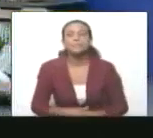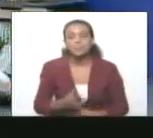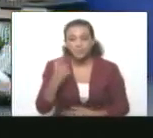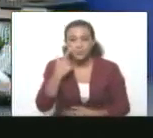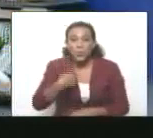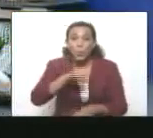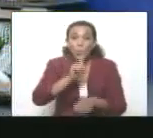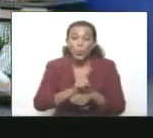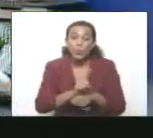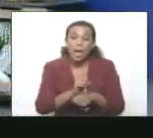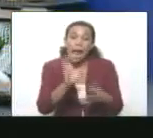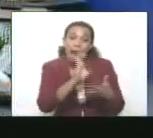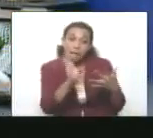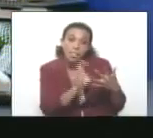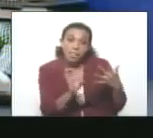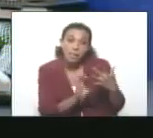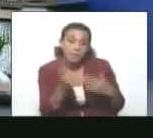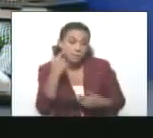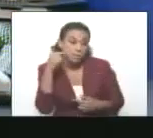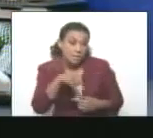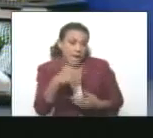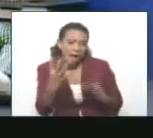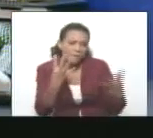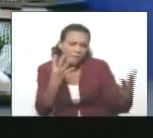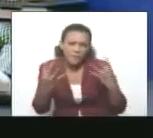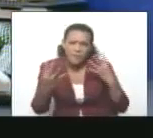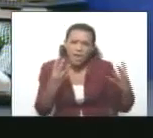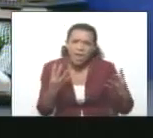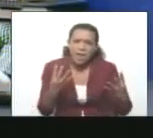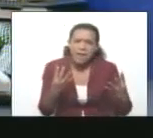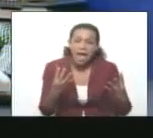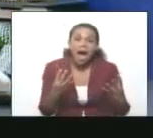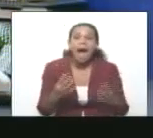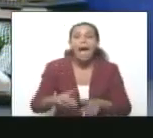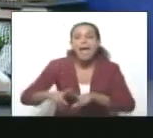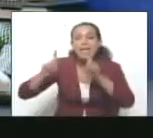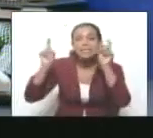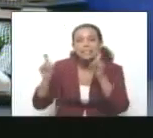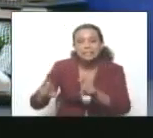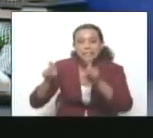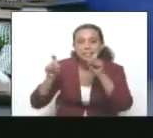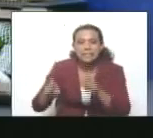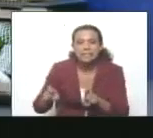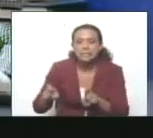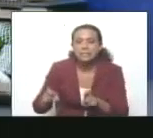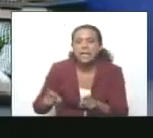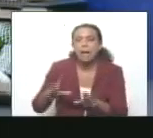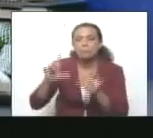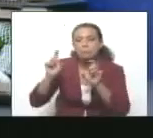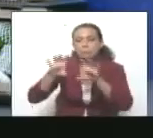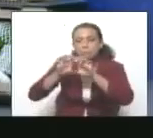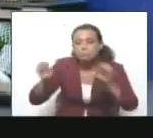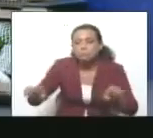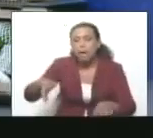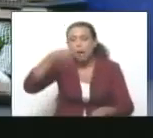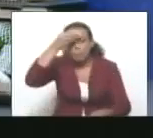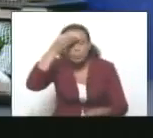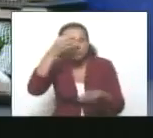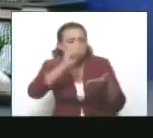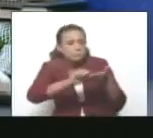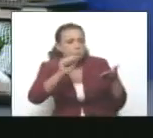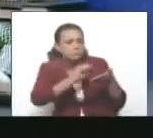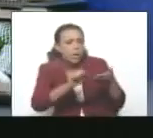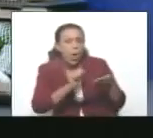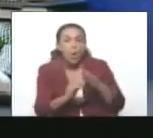los aspectos que centramos esta feria fue la formación. Una formación que comienza de todos los actores,